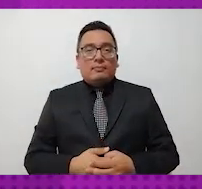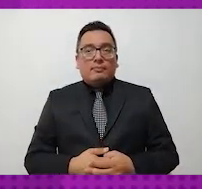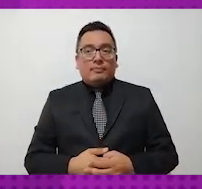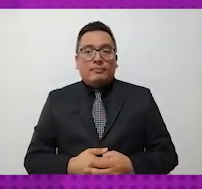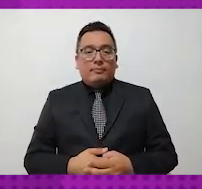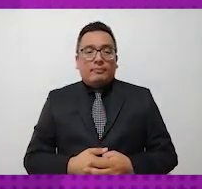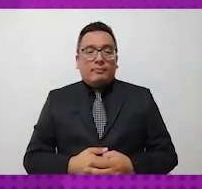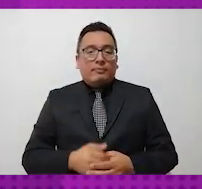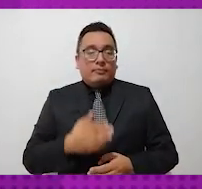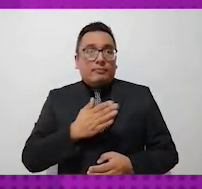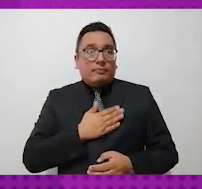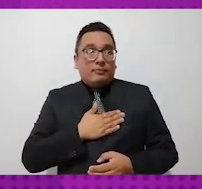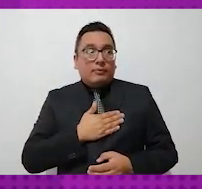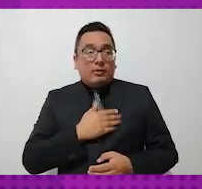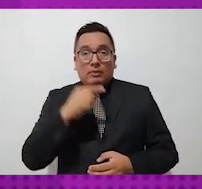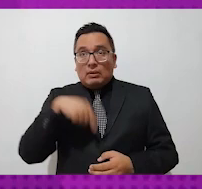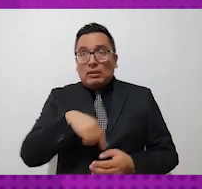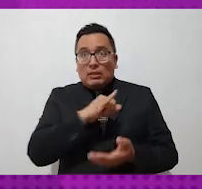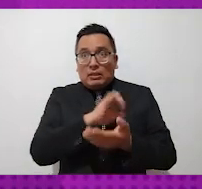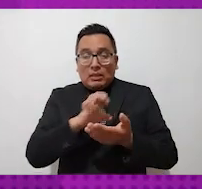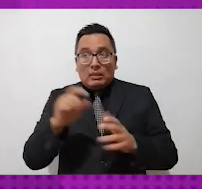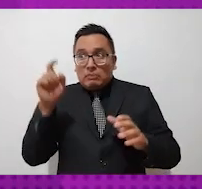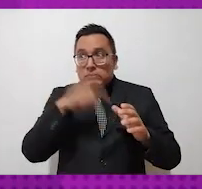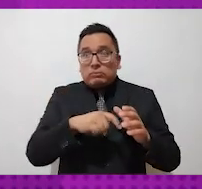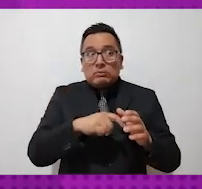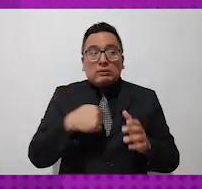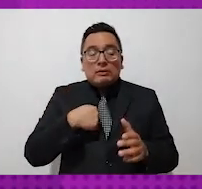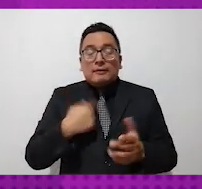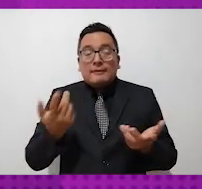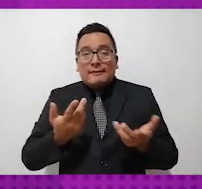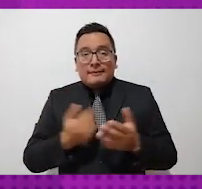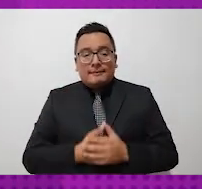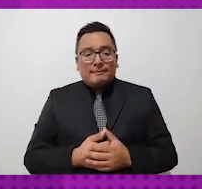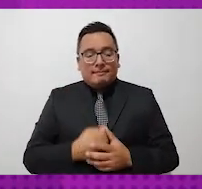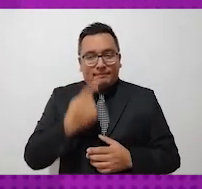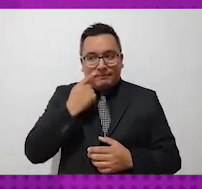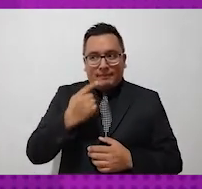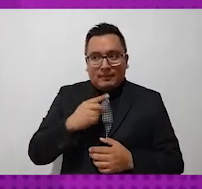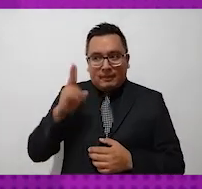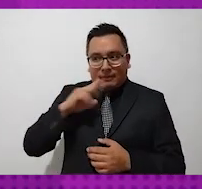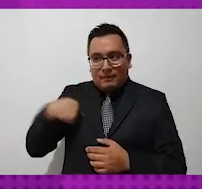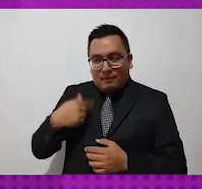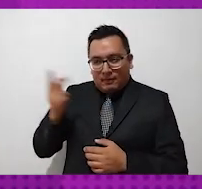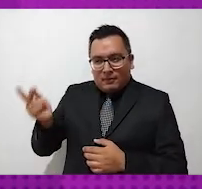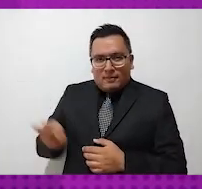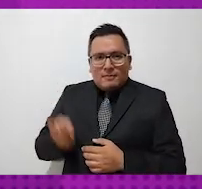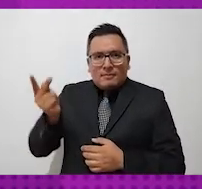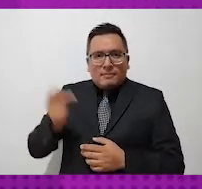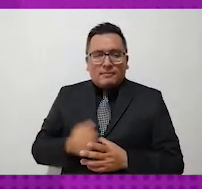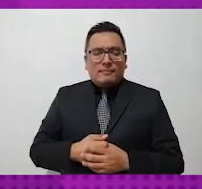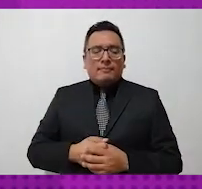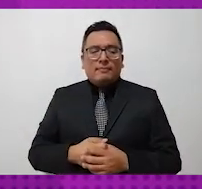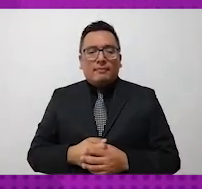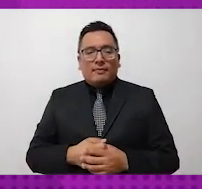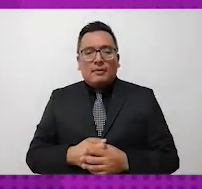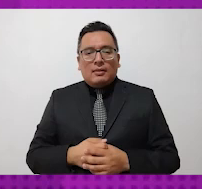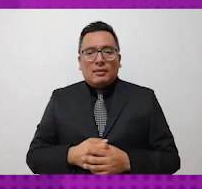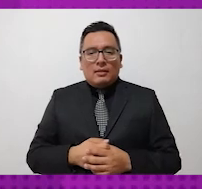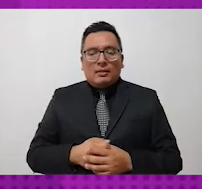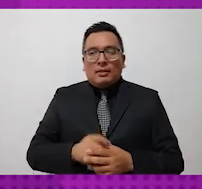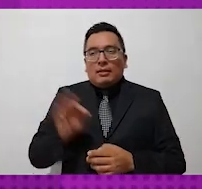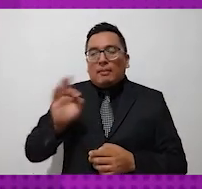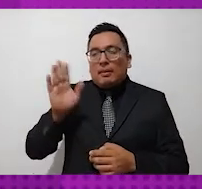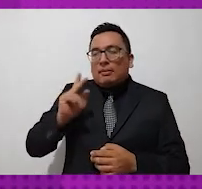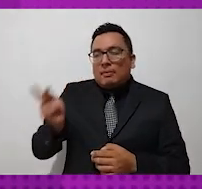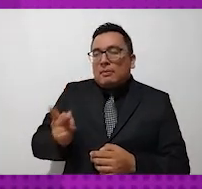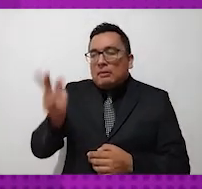público adscrito al Instituto Electoral de Coahuila. Voy a hacer una pregunta que yo no sé, pudiera parecer muy básica o muy lógica, pero seguramente a lo